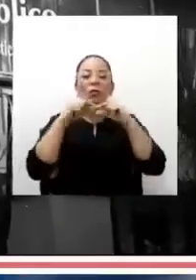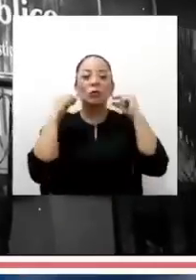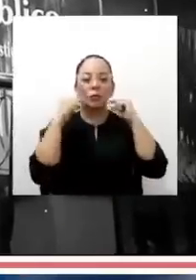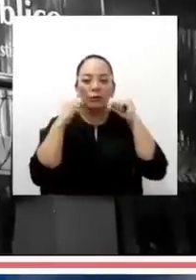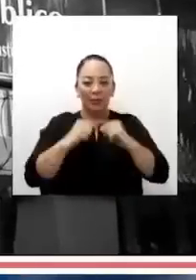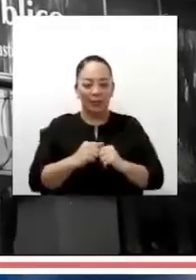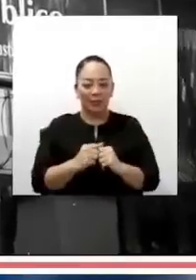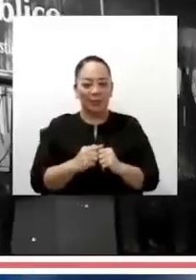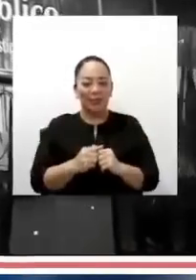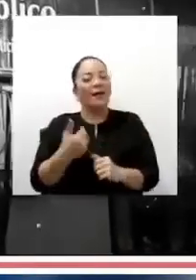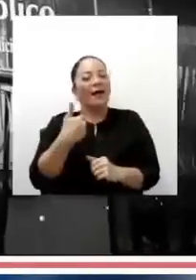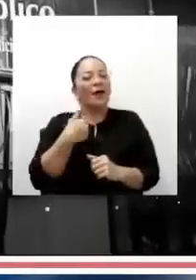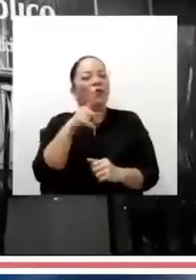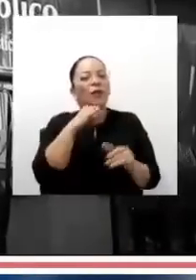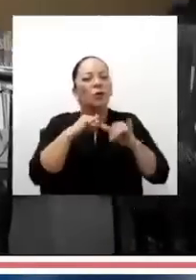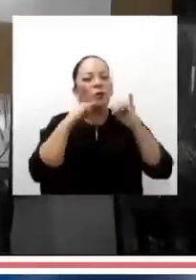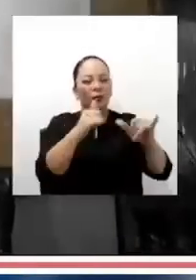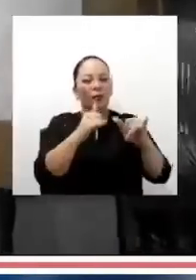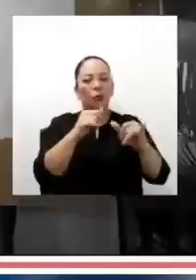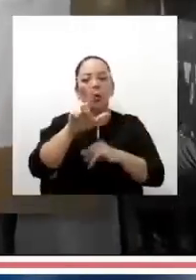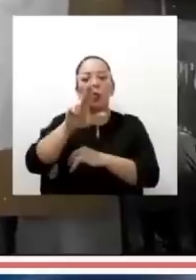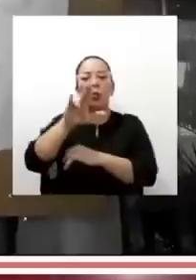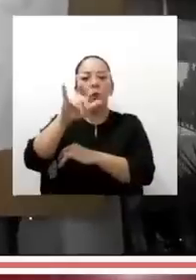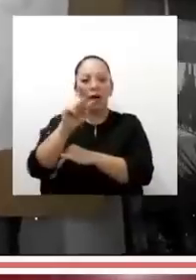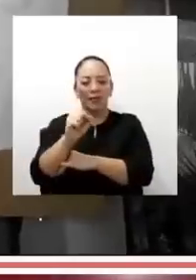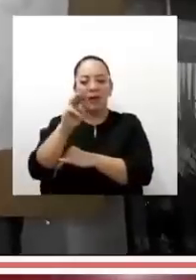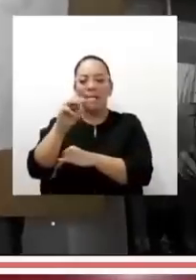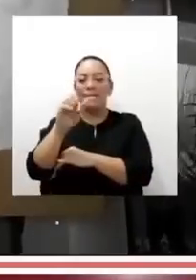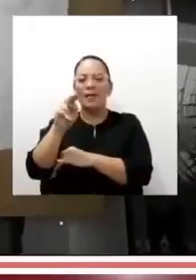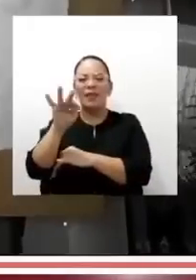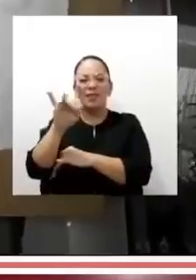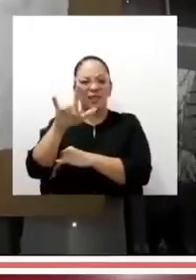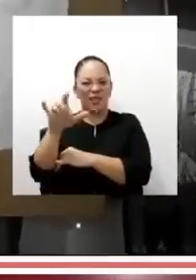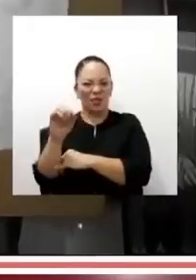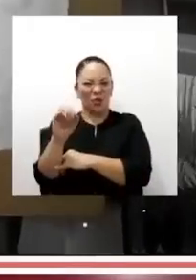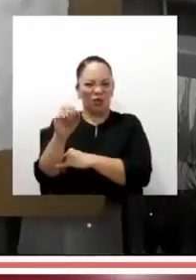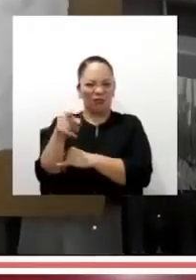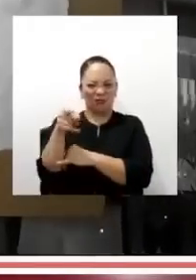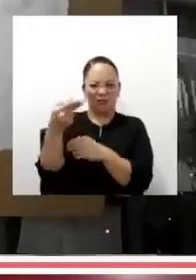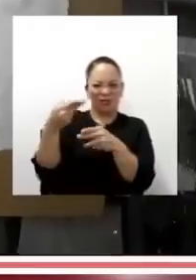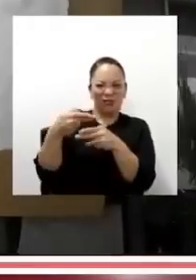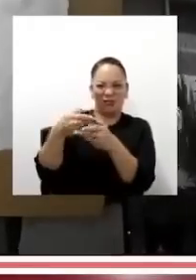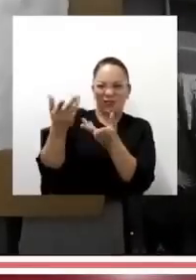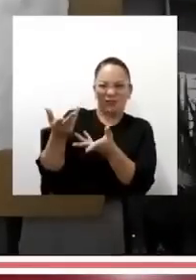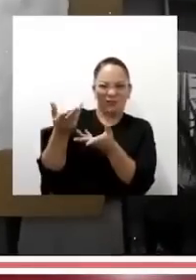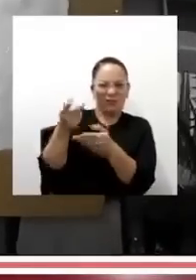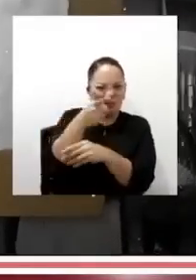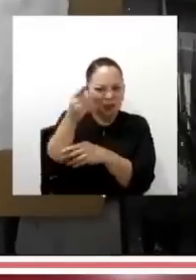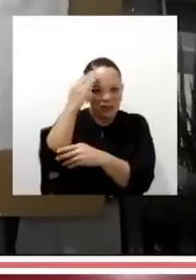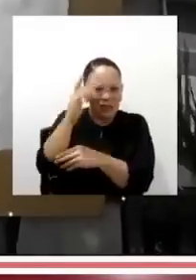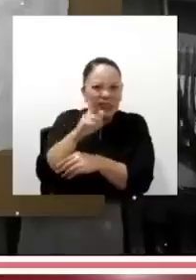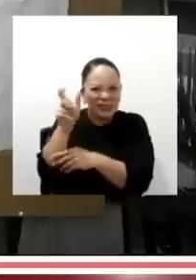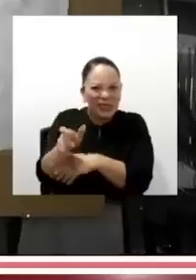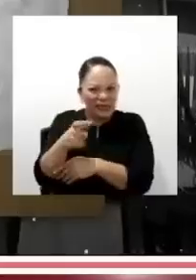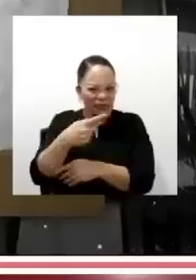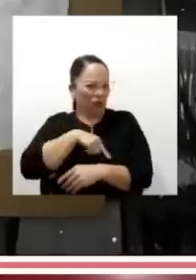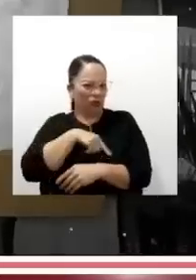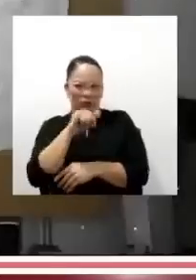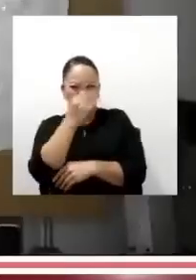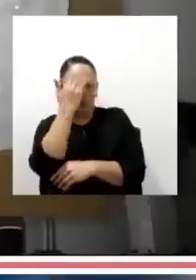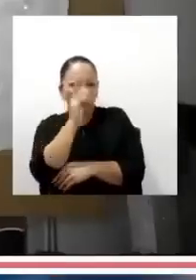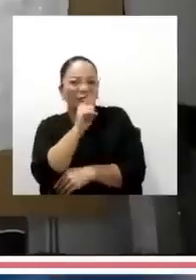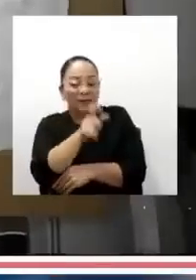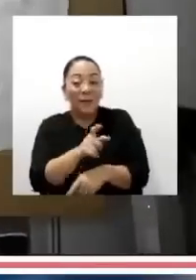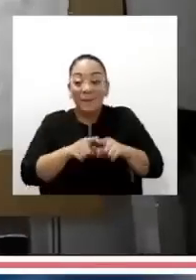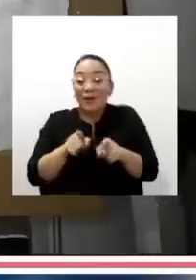Chávez figura una acusación de Lucas Mantillo. Si el nombre no les suena, tranquilos, a nosotros tampoco. Pero